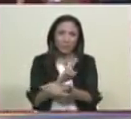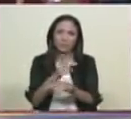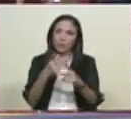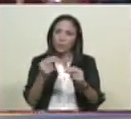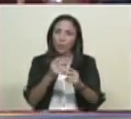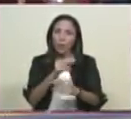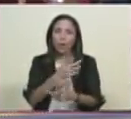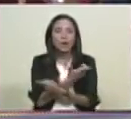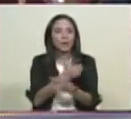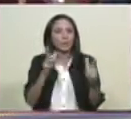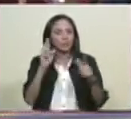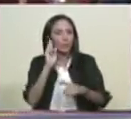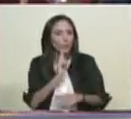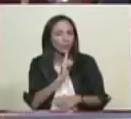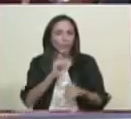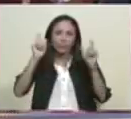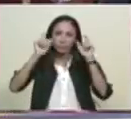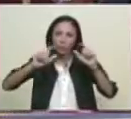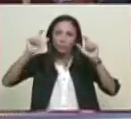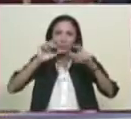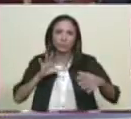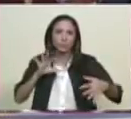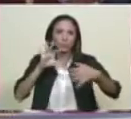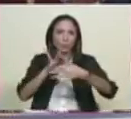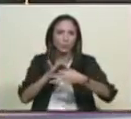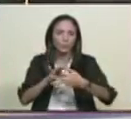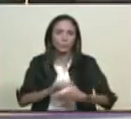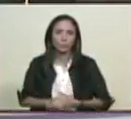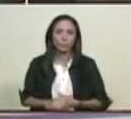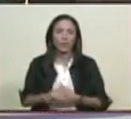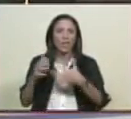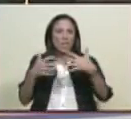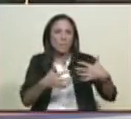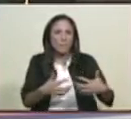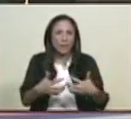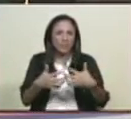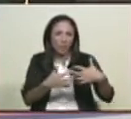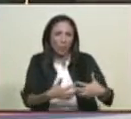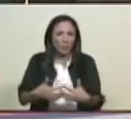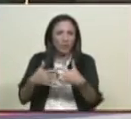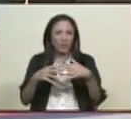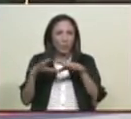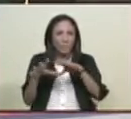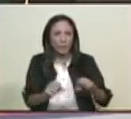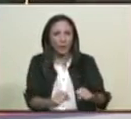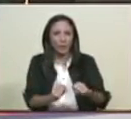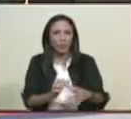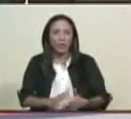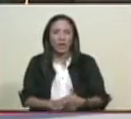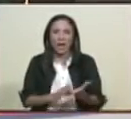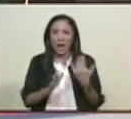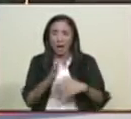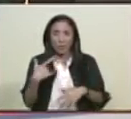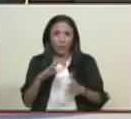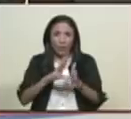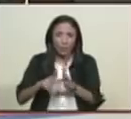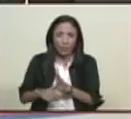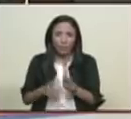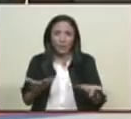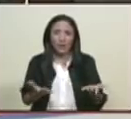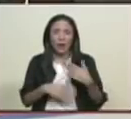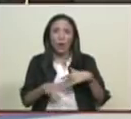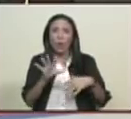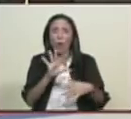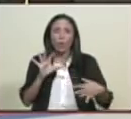común de Colombia y Venezuela. No habrá imperio sobre la tierra que rompa el decreto histórico de Bolívar de unión,